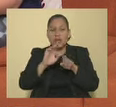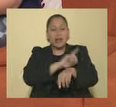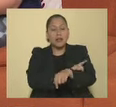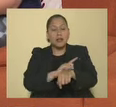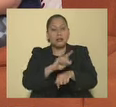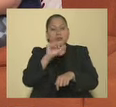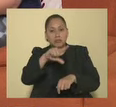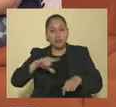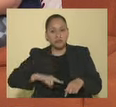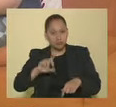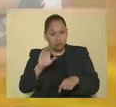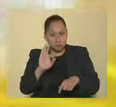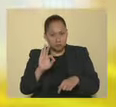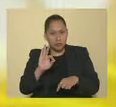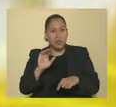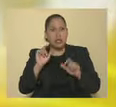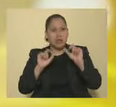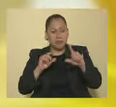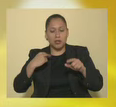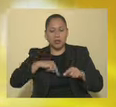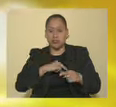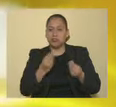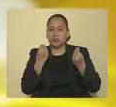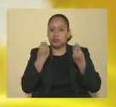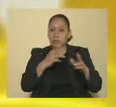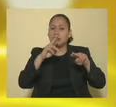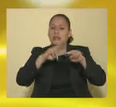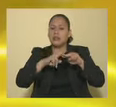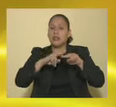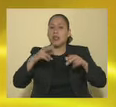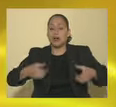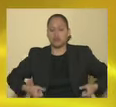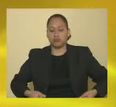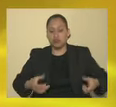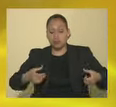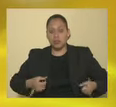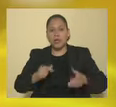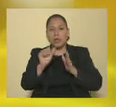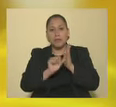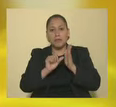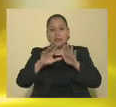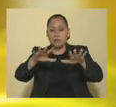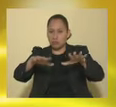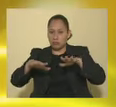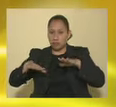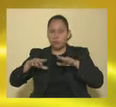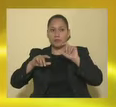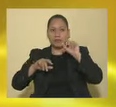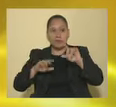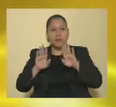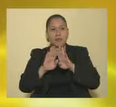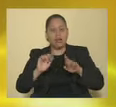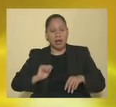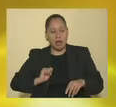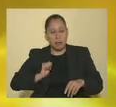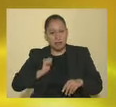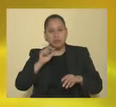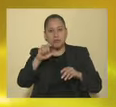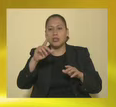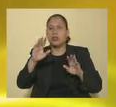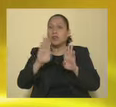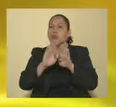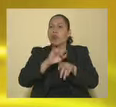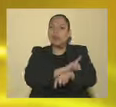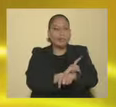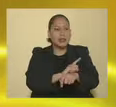delegaciones del Distrito Federal, en donde donamos sillas de ruedas mensualmente a través de eventos, y aprovechando esta cercanía que tienen las delegaciones